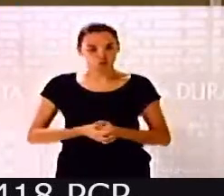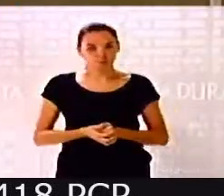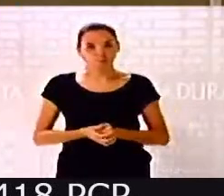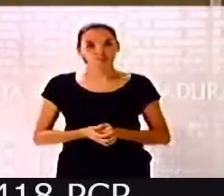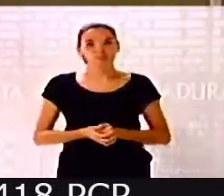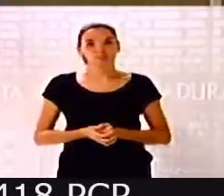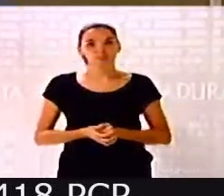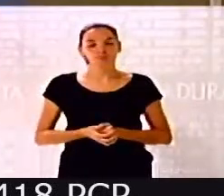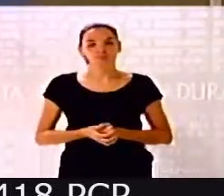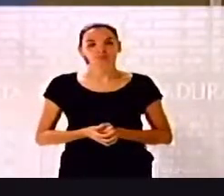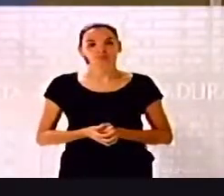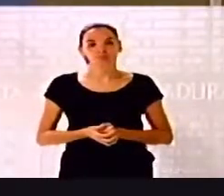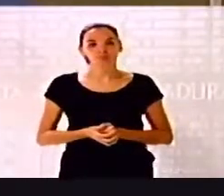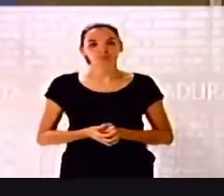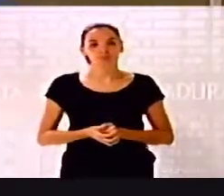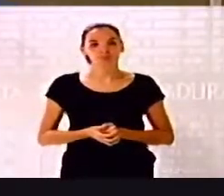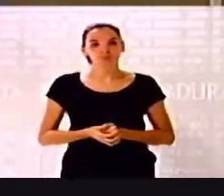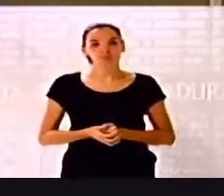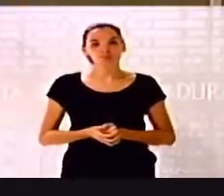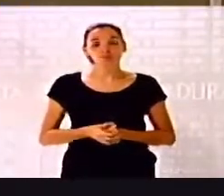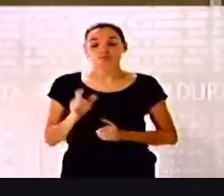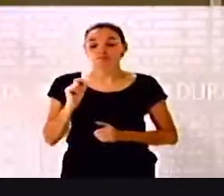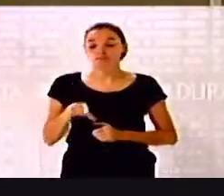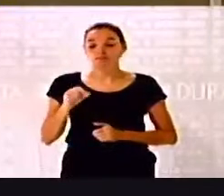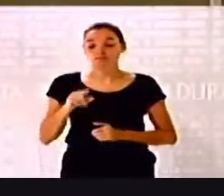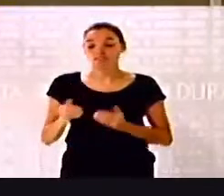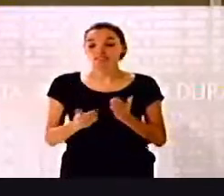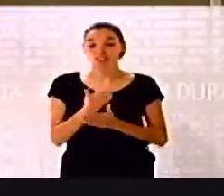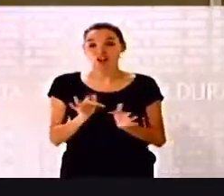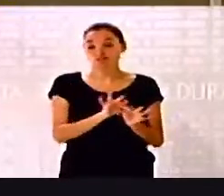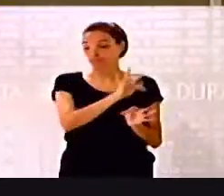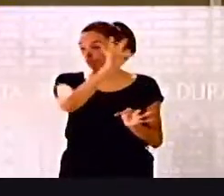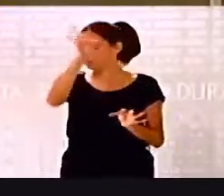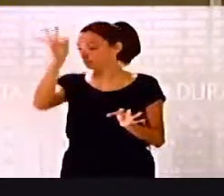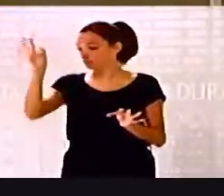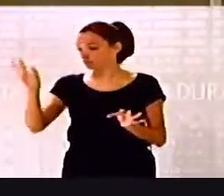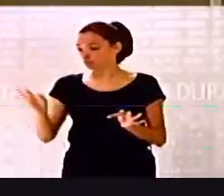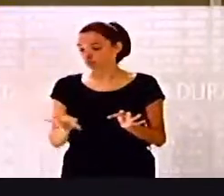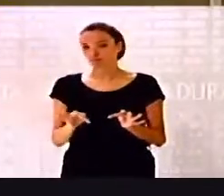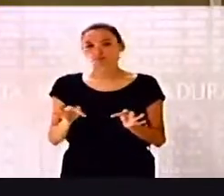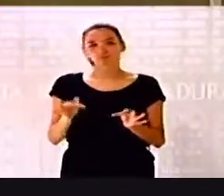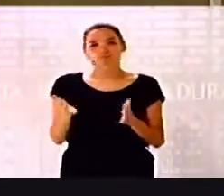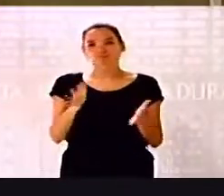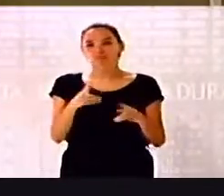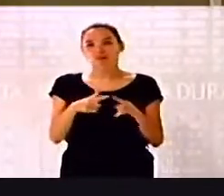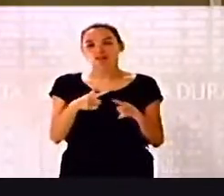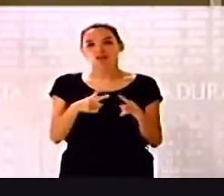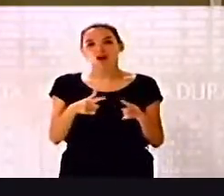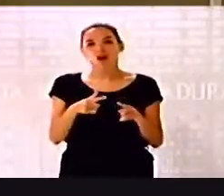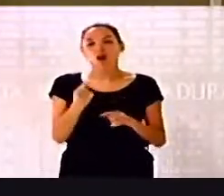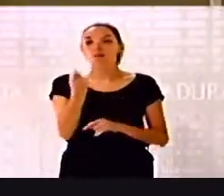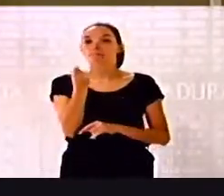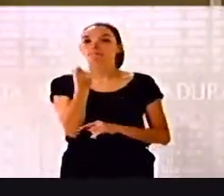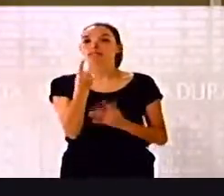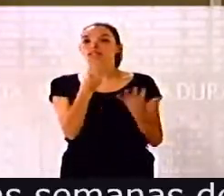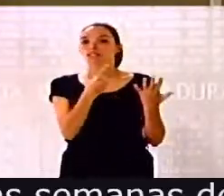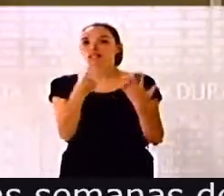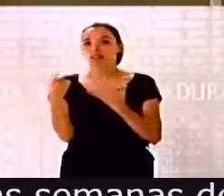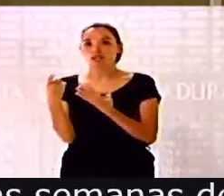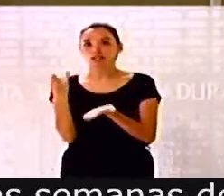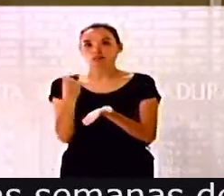Estamos con una media diaria de PCR en las últimas semanas de alrededor de 1.600